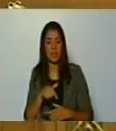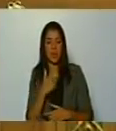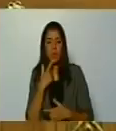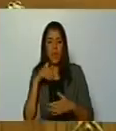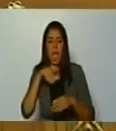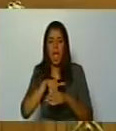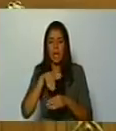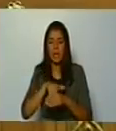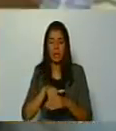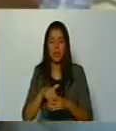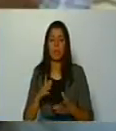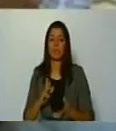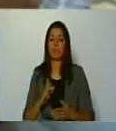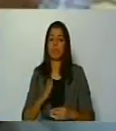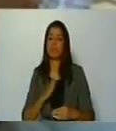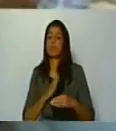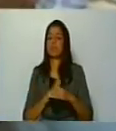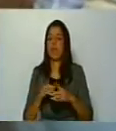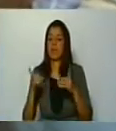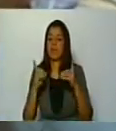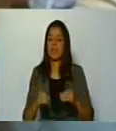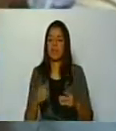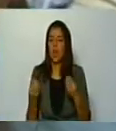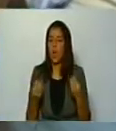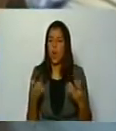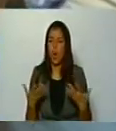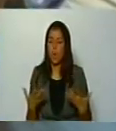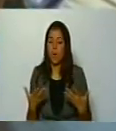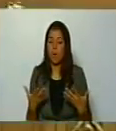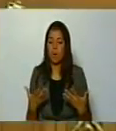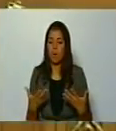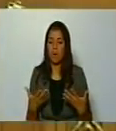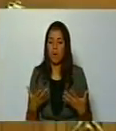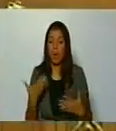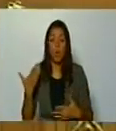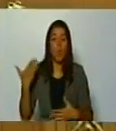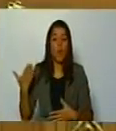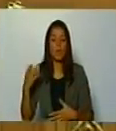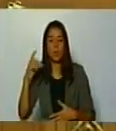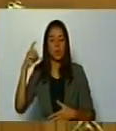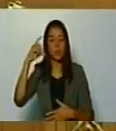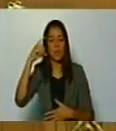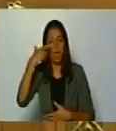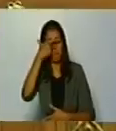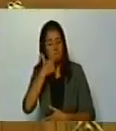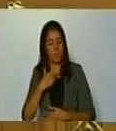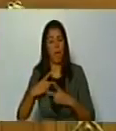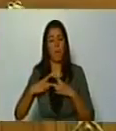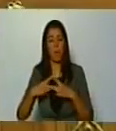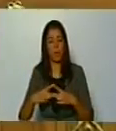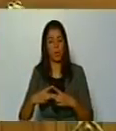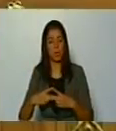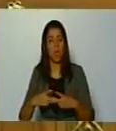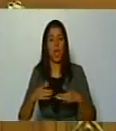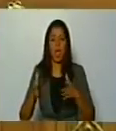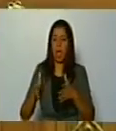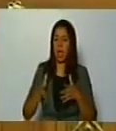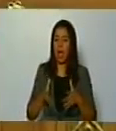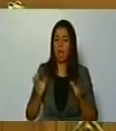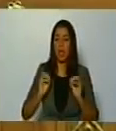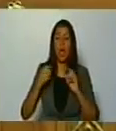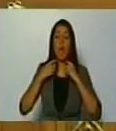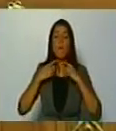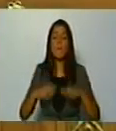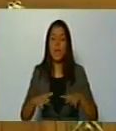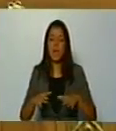electoral, decidir cuándo va, cómo va, y a la voluntad suya, si pierde o gana, decir si hubo fraude